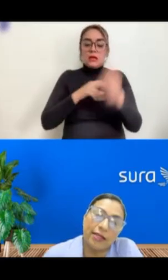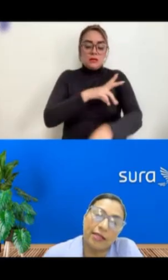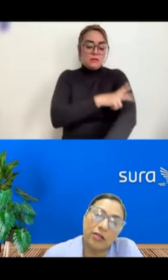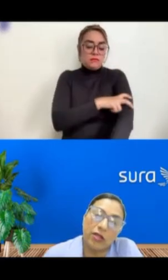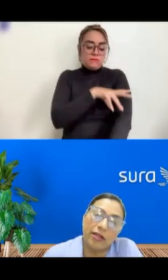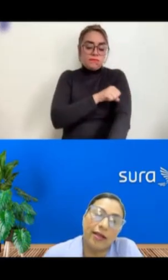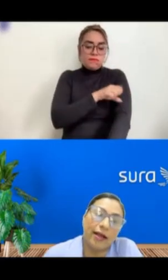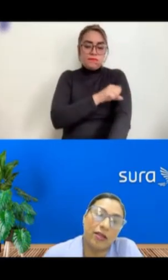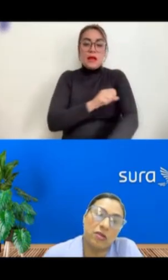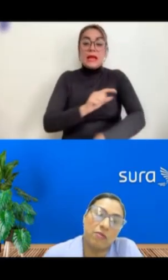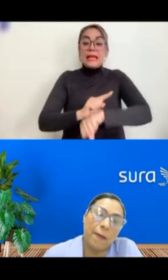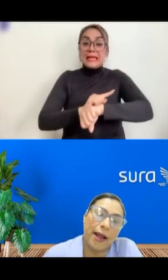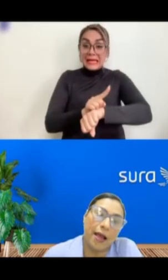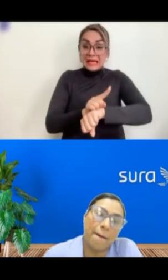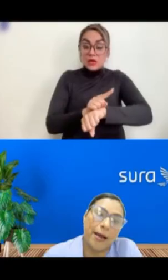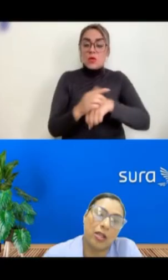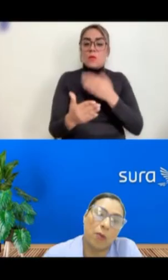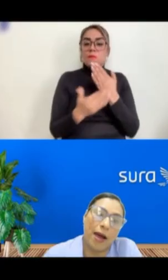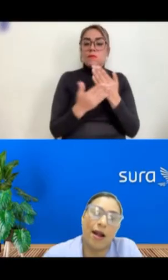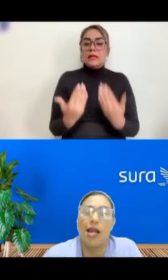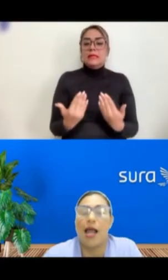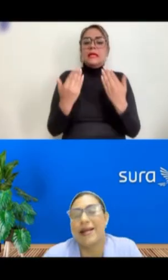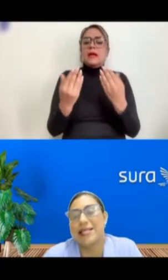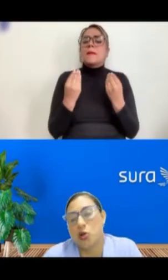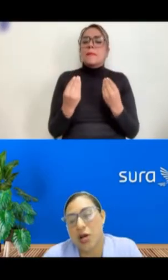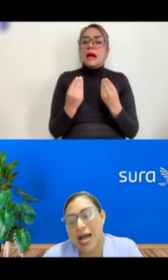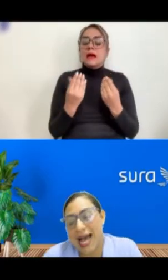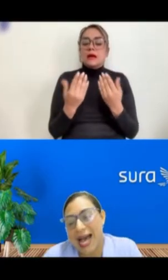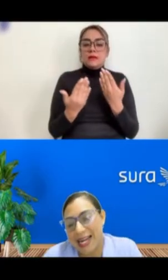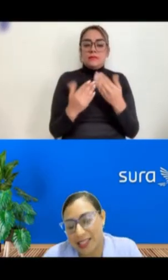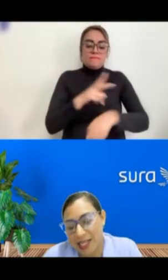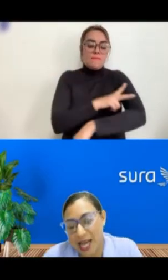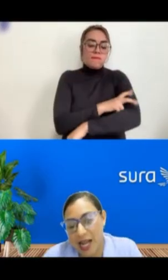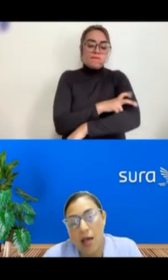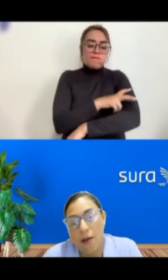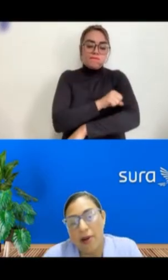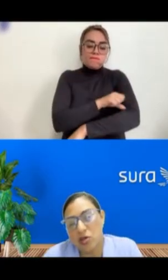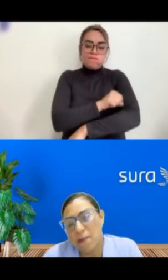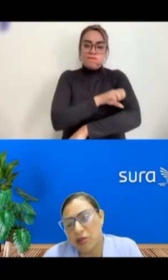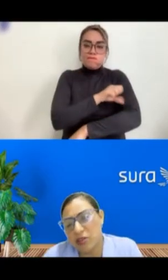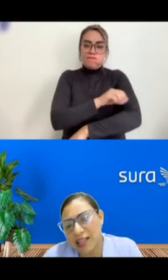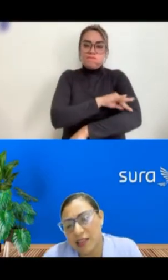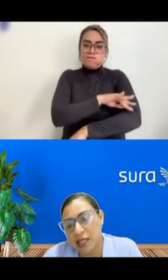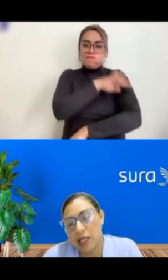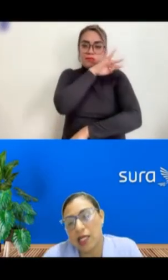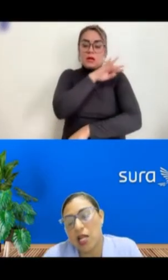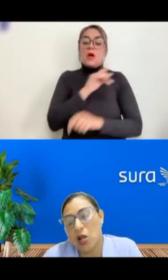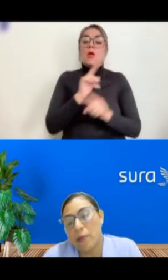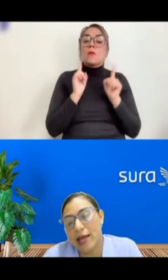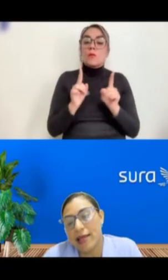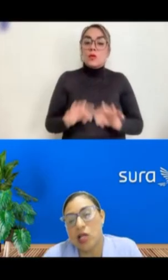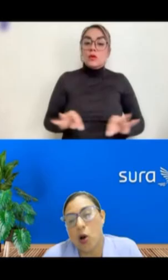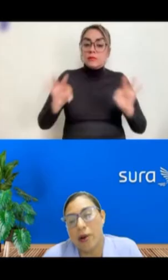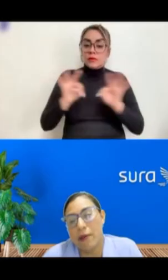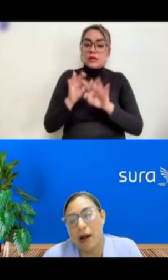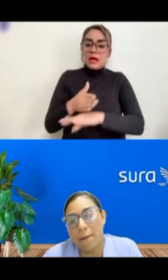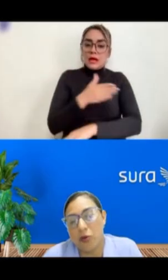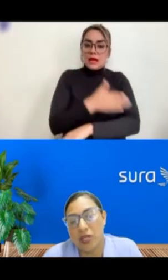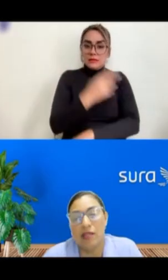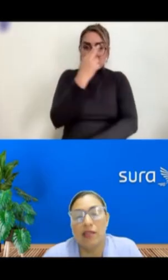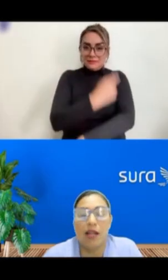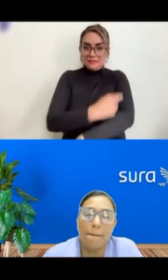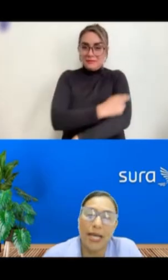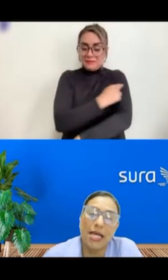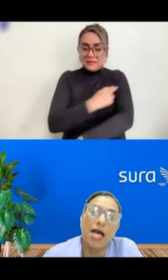del reloj, que nos indica que nos sirve ¿para qué? Para tomar la presión arterial. Por eso es importante que los brigadistas o